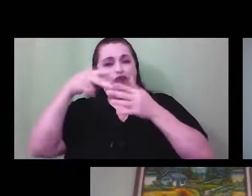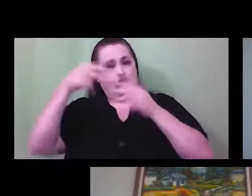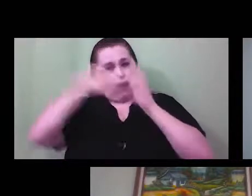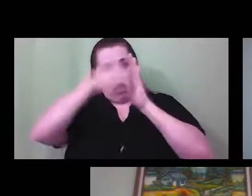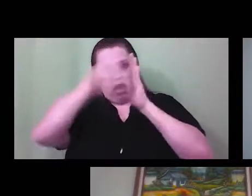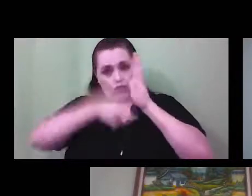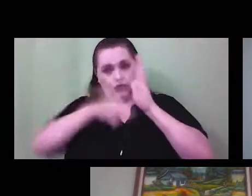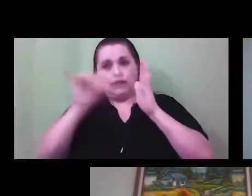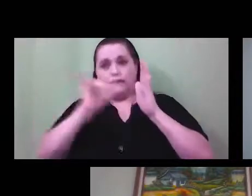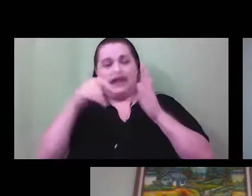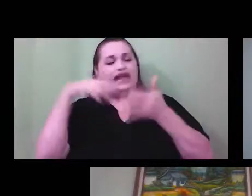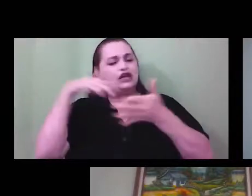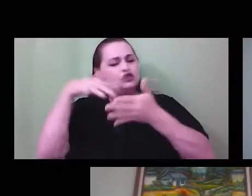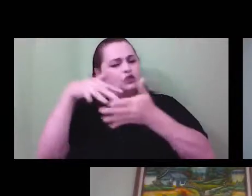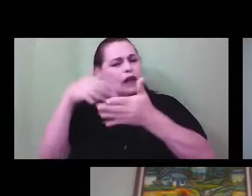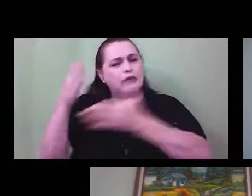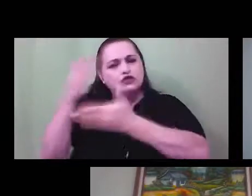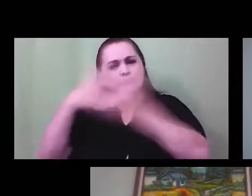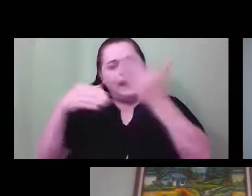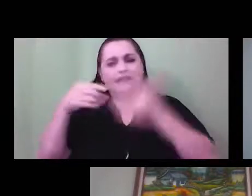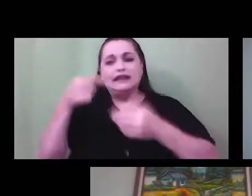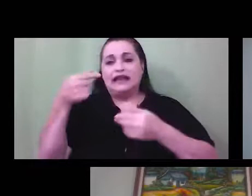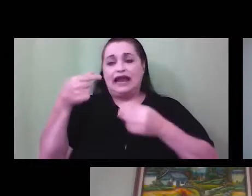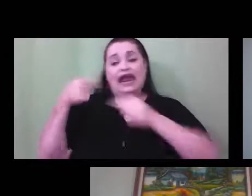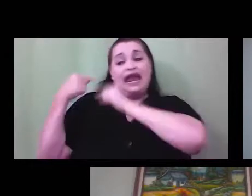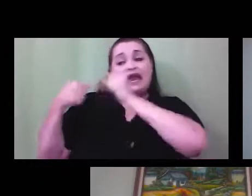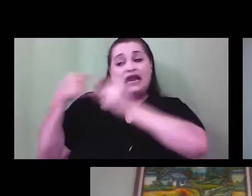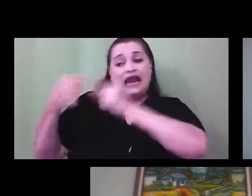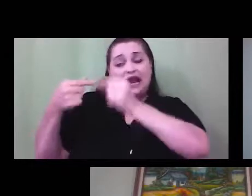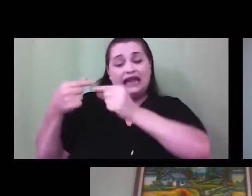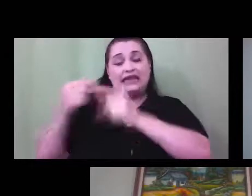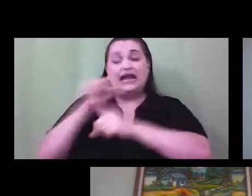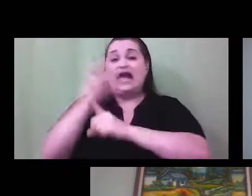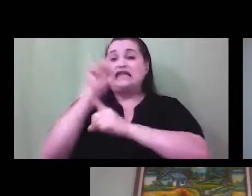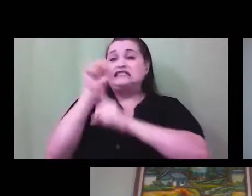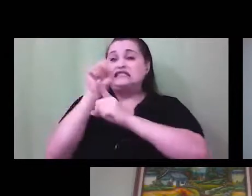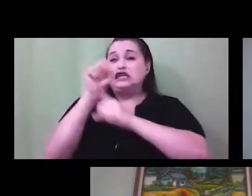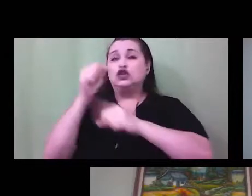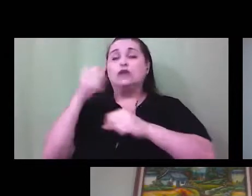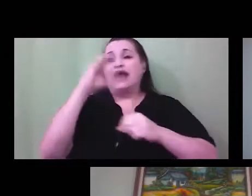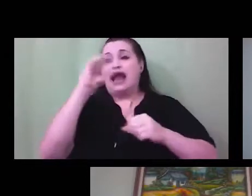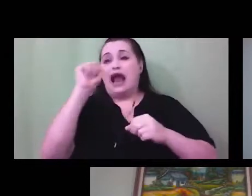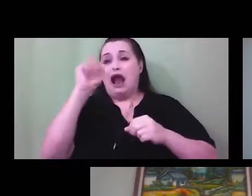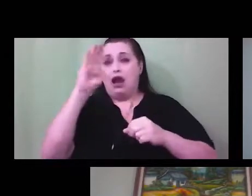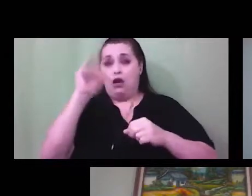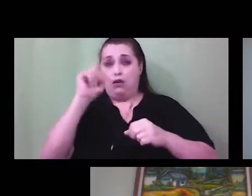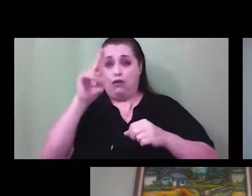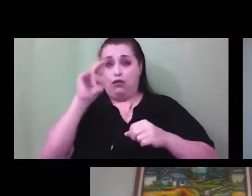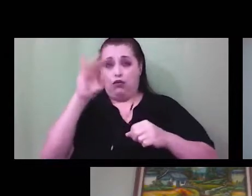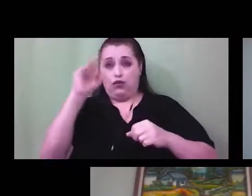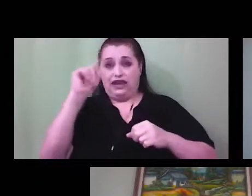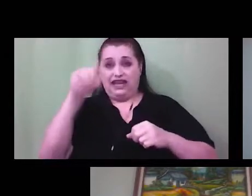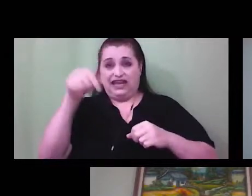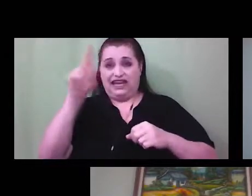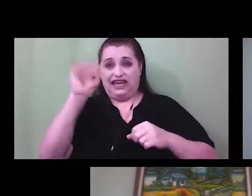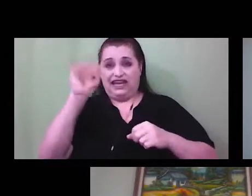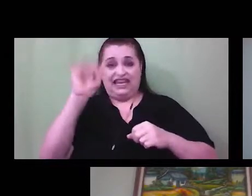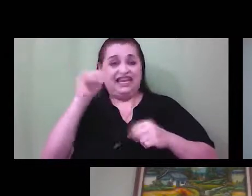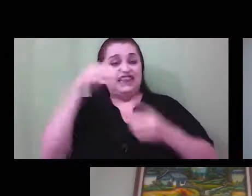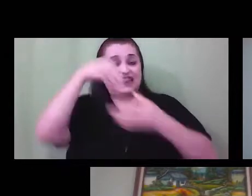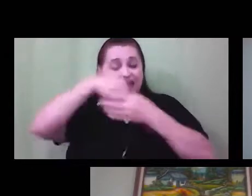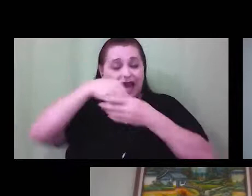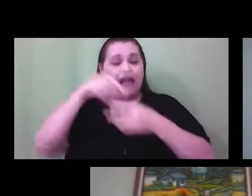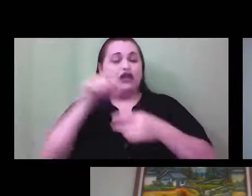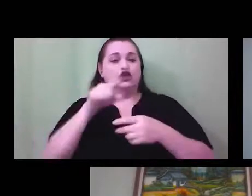También estamos estudiando un poco la parte de genética por un síndrome que se llama Kabuki y está todavía dentro